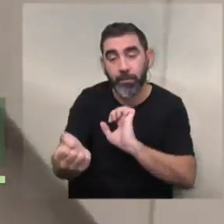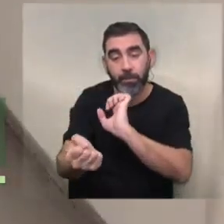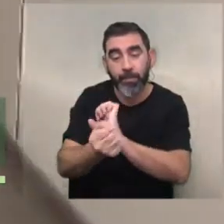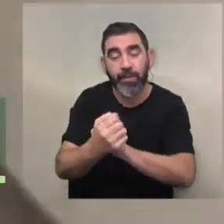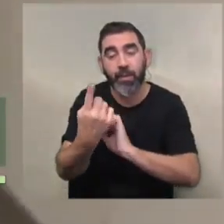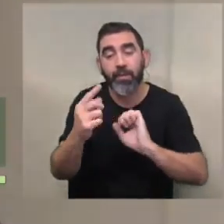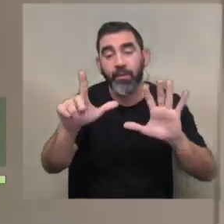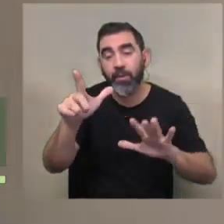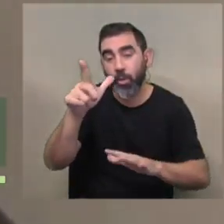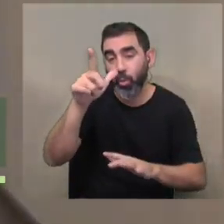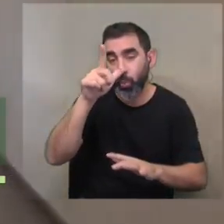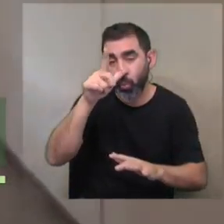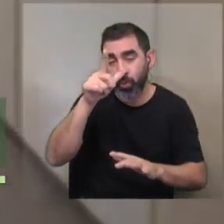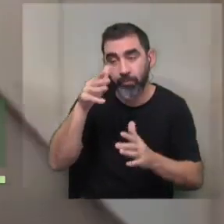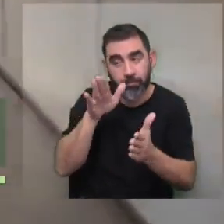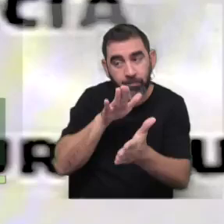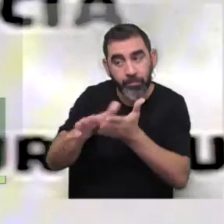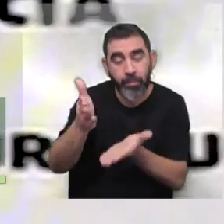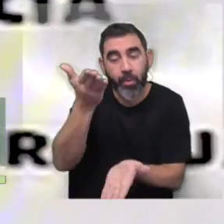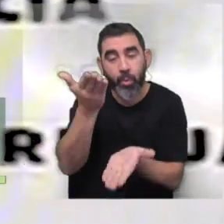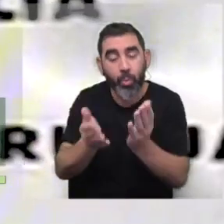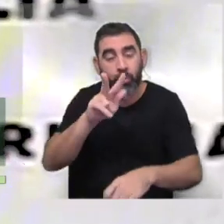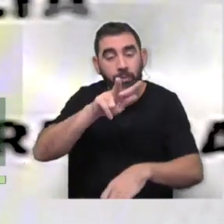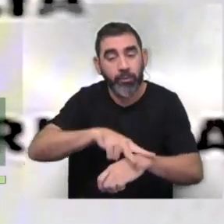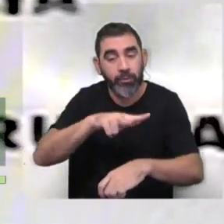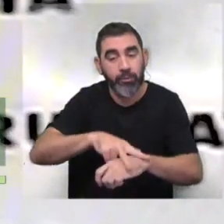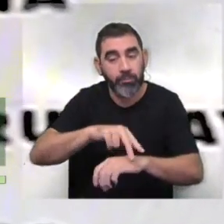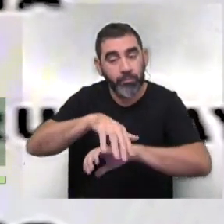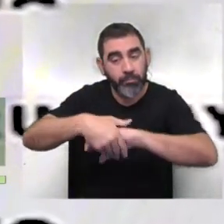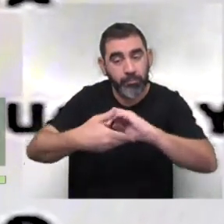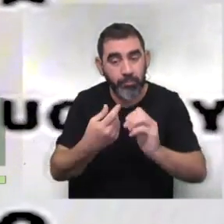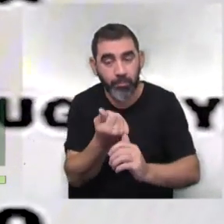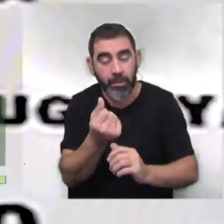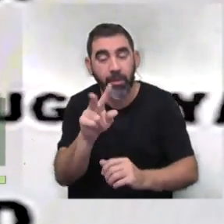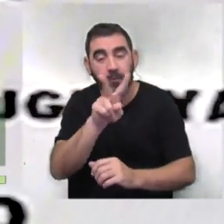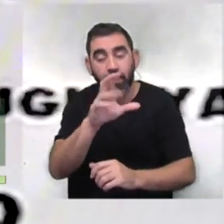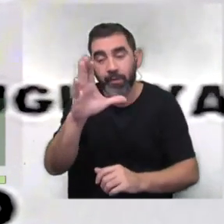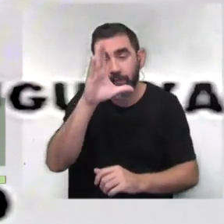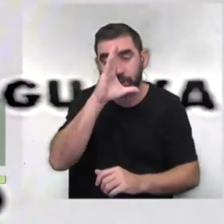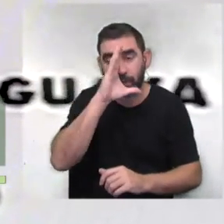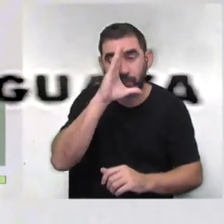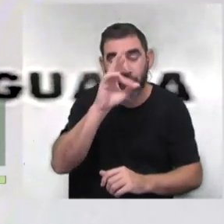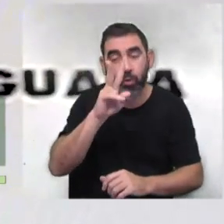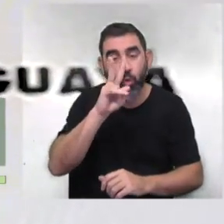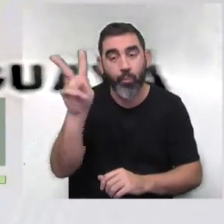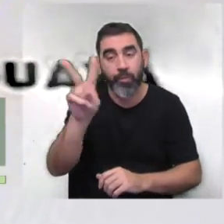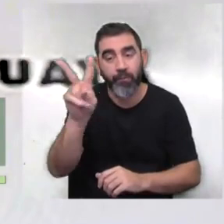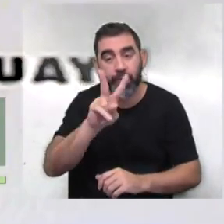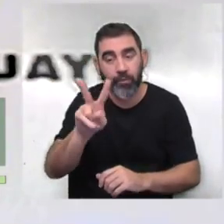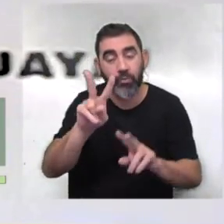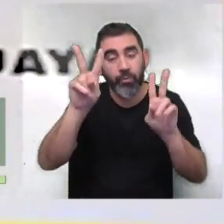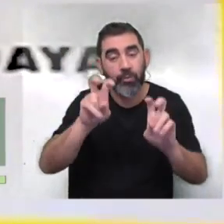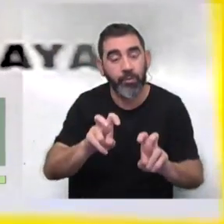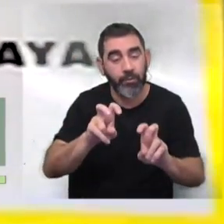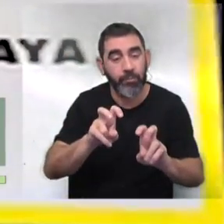17 de julio estaba prófuga de la justicia paraguaya por lavado de dinero desde el 22 de febrero del 2022 en el marco de la